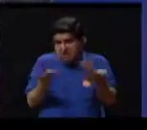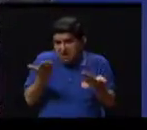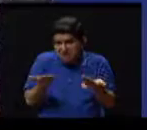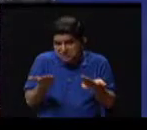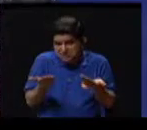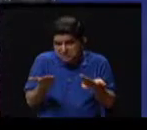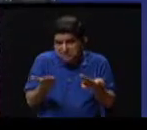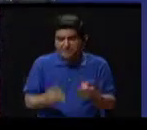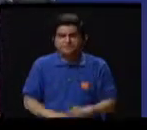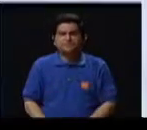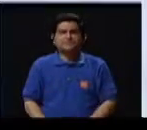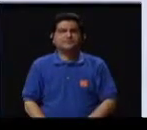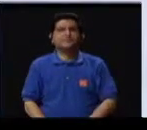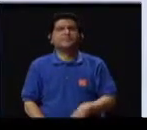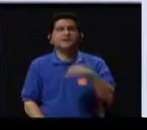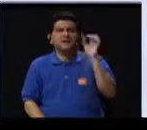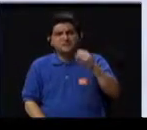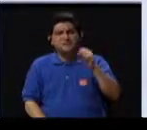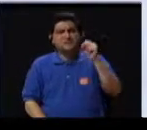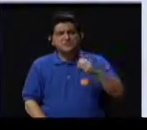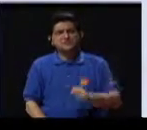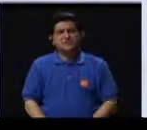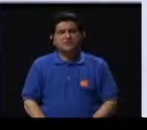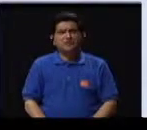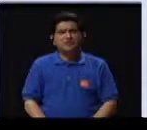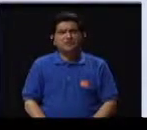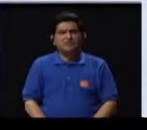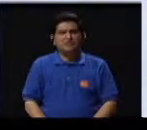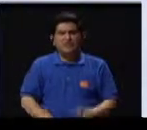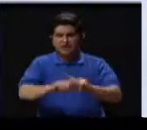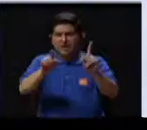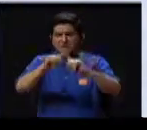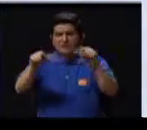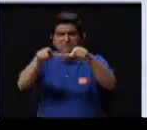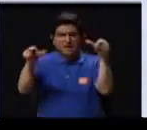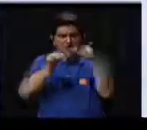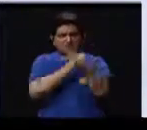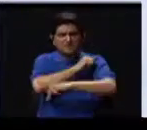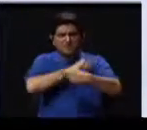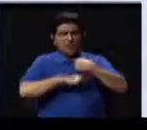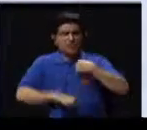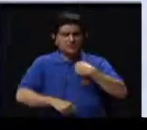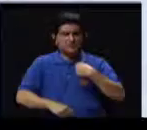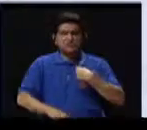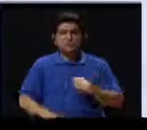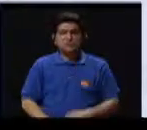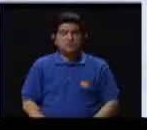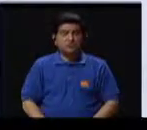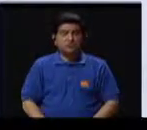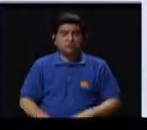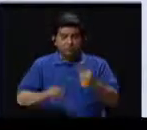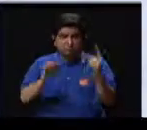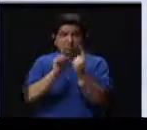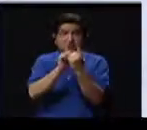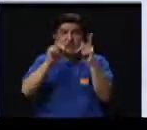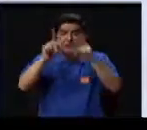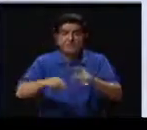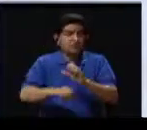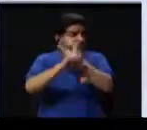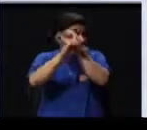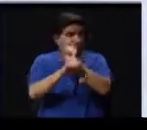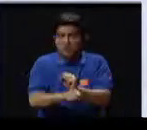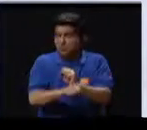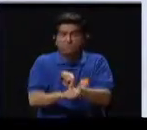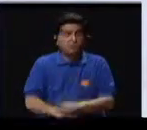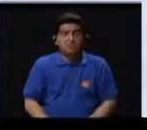¿verdad? Sí, ahora he andado filmando precisamente por distintos lugares del país con gente que no está acostumbrada a salir en cámara y rapidito